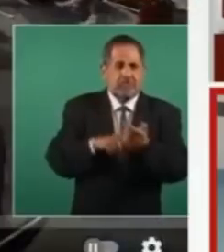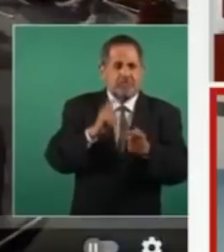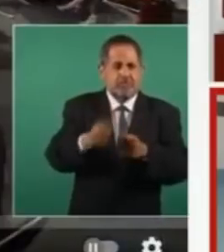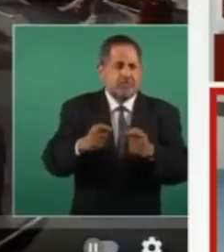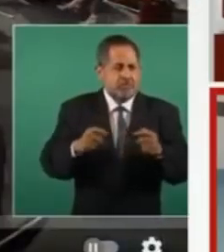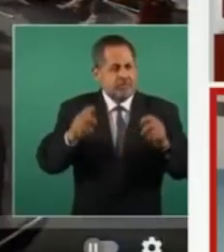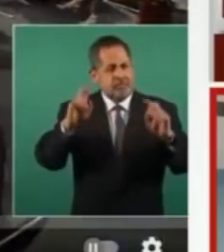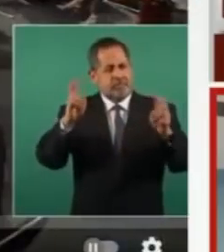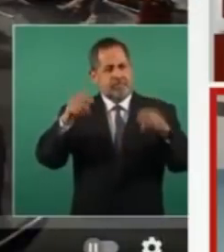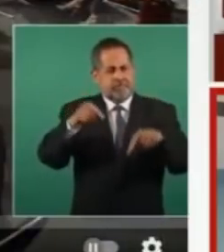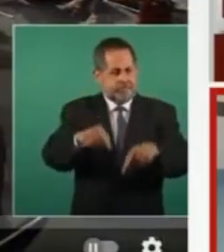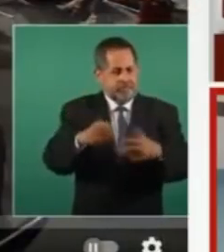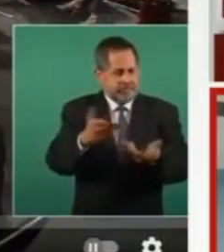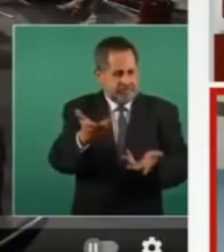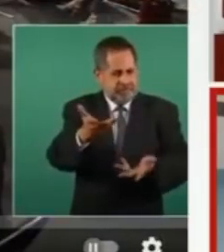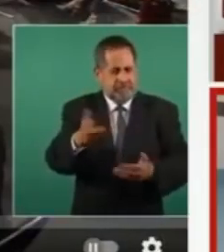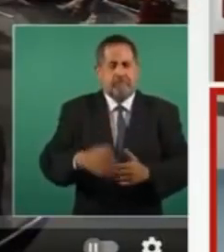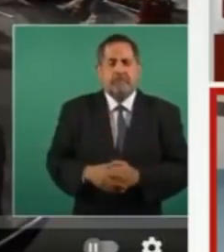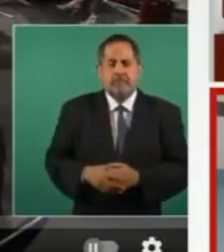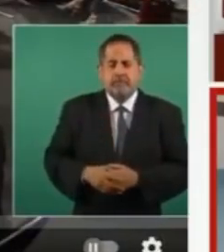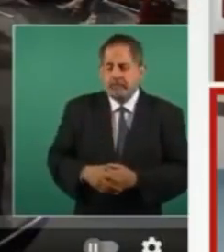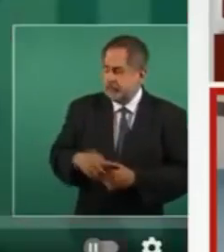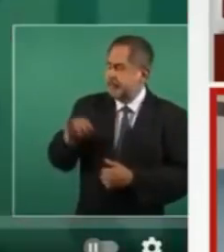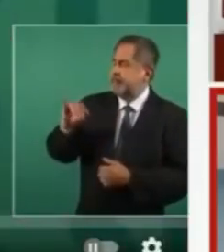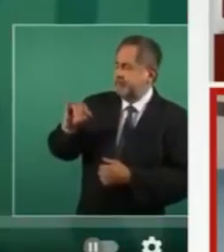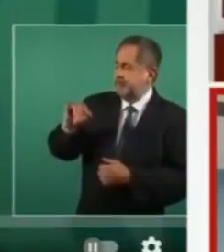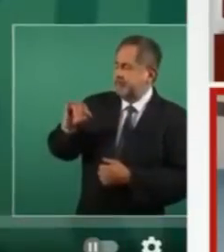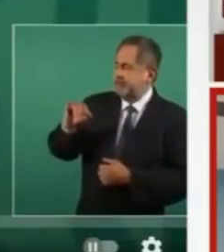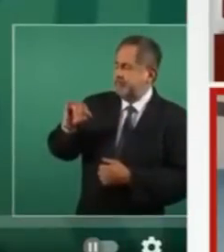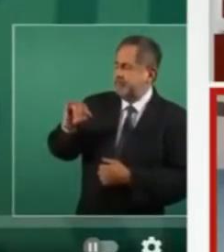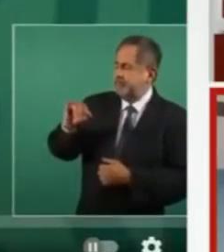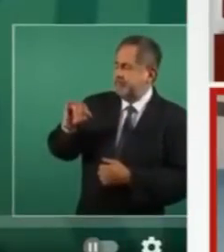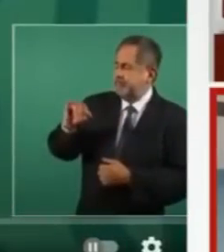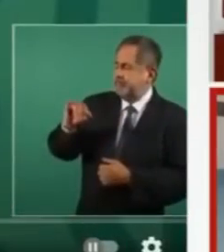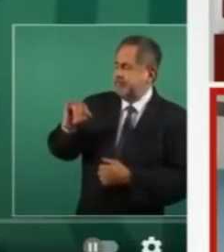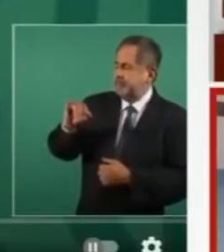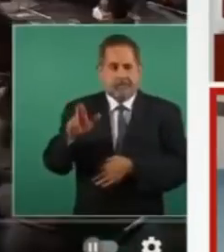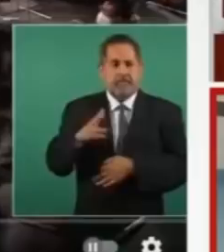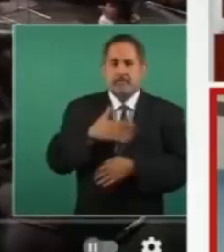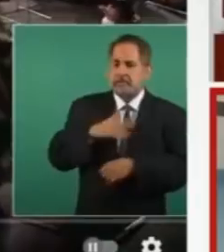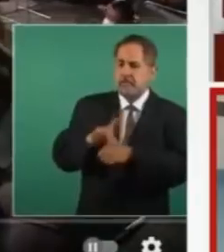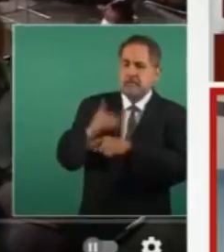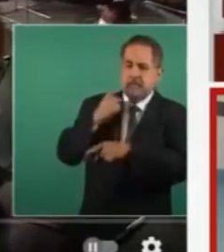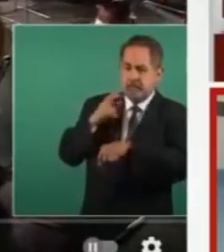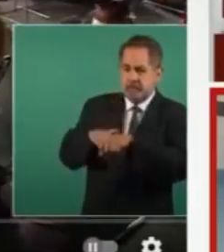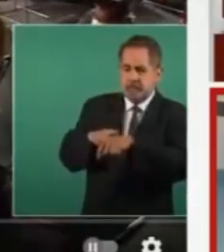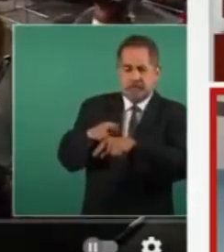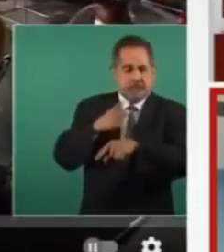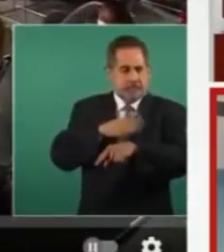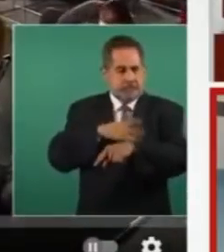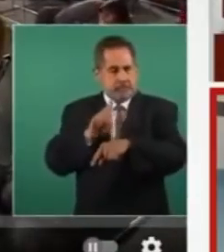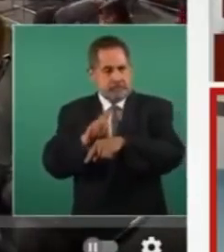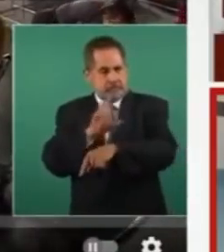con todo esto que estamos viendo. Sí, los gobiernos de los estados. Bueno, está por acá. Senadora nacional.